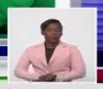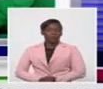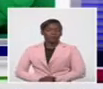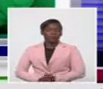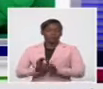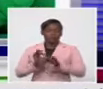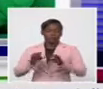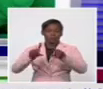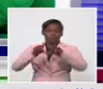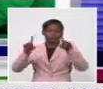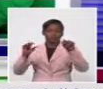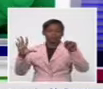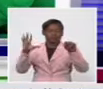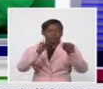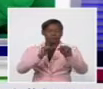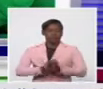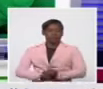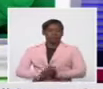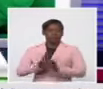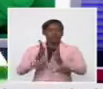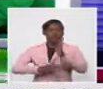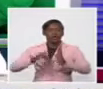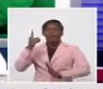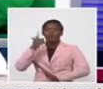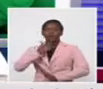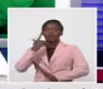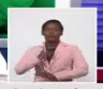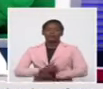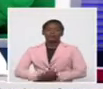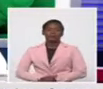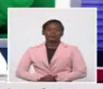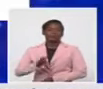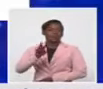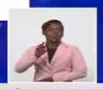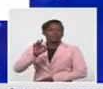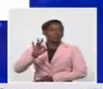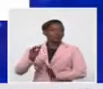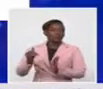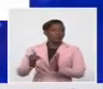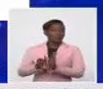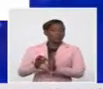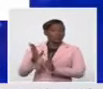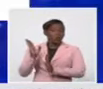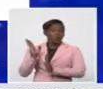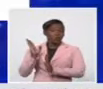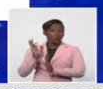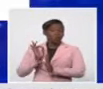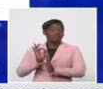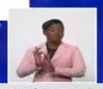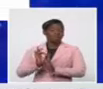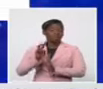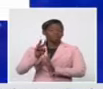ya el mes de abril, con 28.000, como se puede ver en el gráfico,